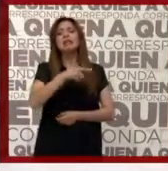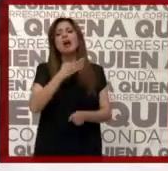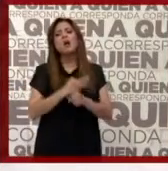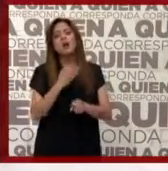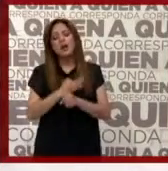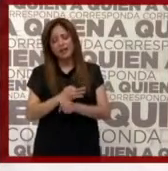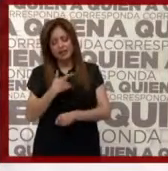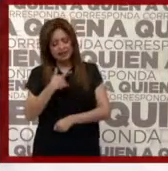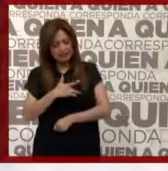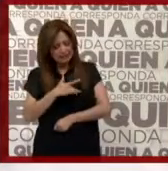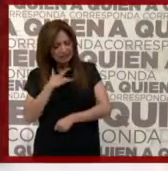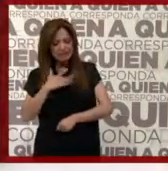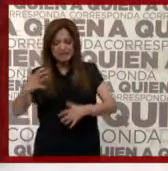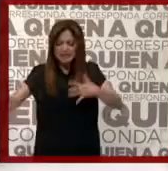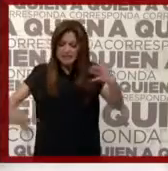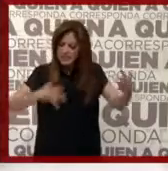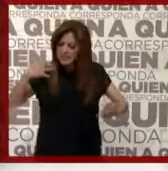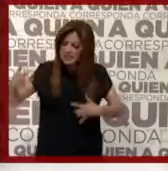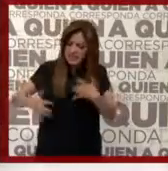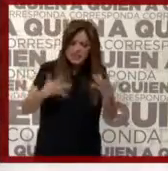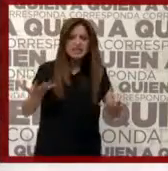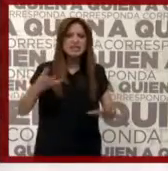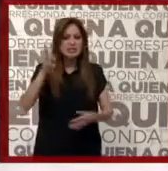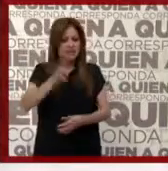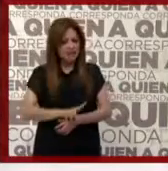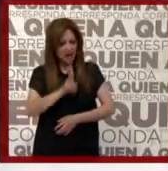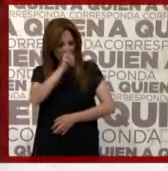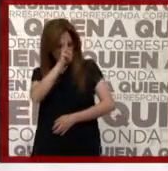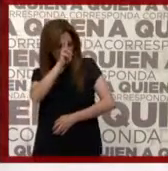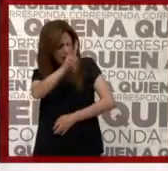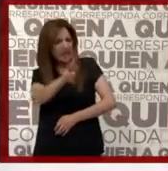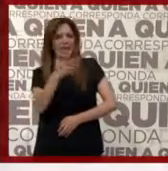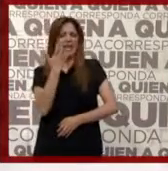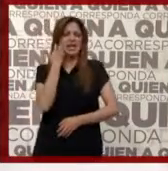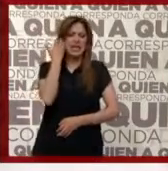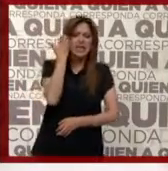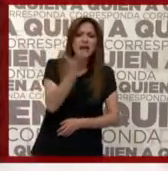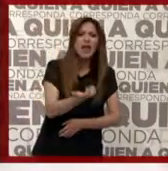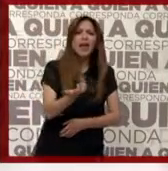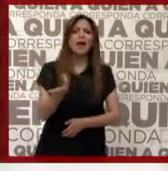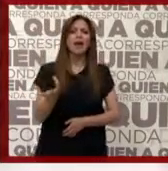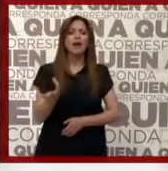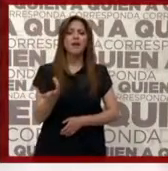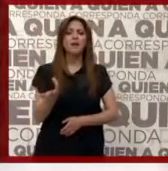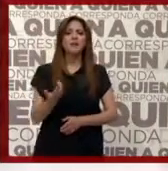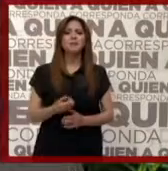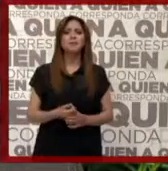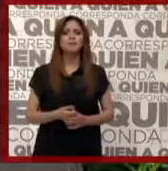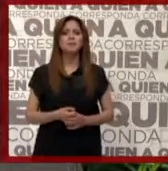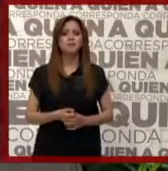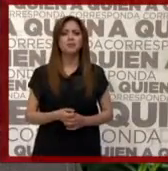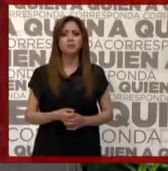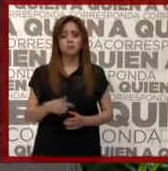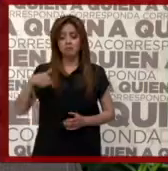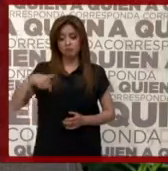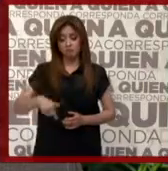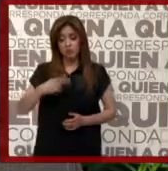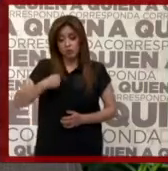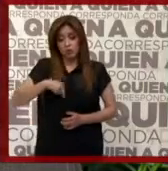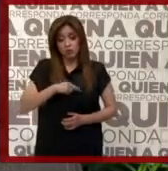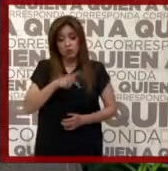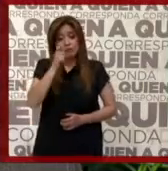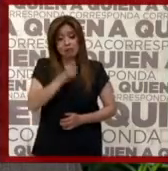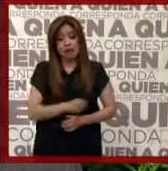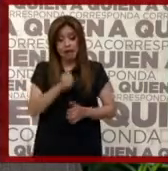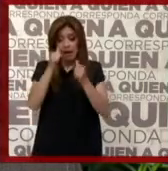enojo al oeste con céntimos de venganza inclusive este y nosotros tenemos que escucharlos por supuesto para ver